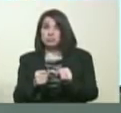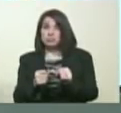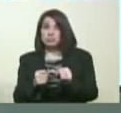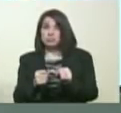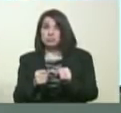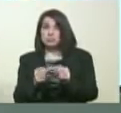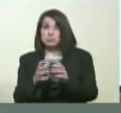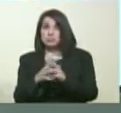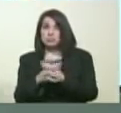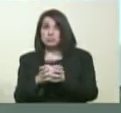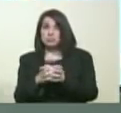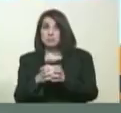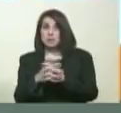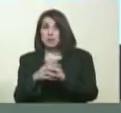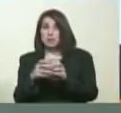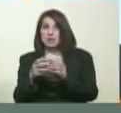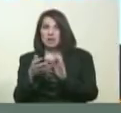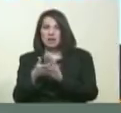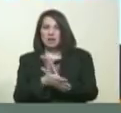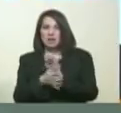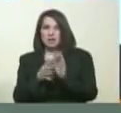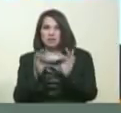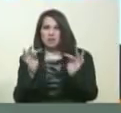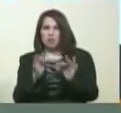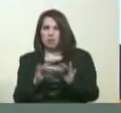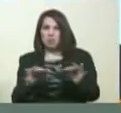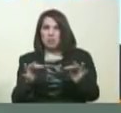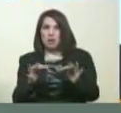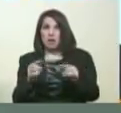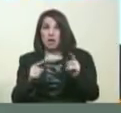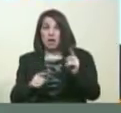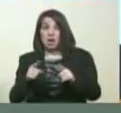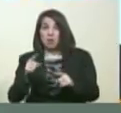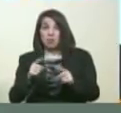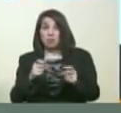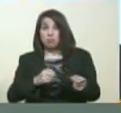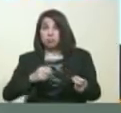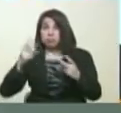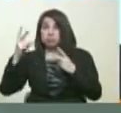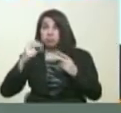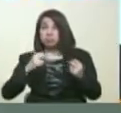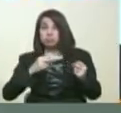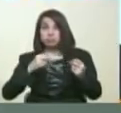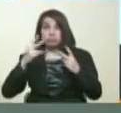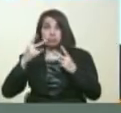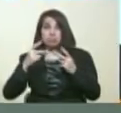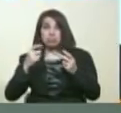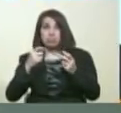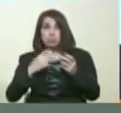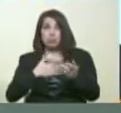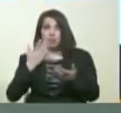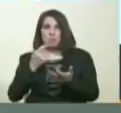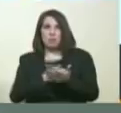Estabilizar. Y en ese sentido, algunos exportadores han tenido problemas para poder pagar,